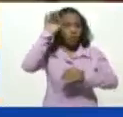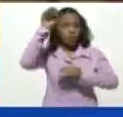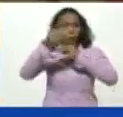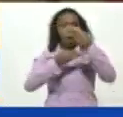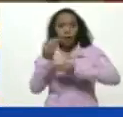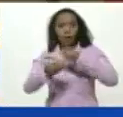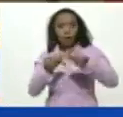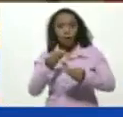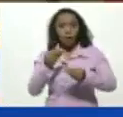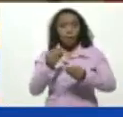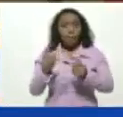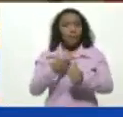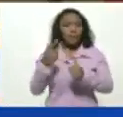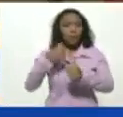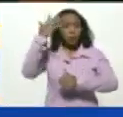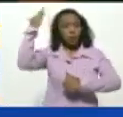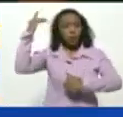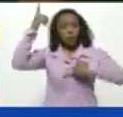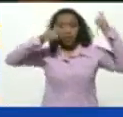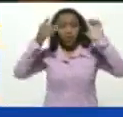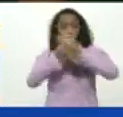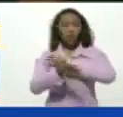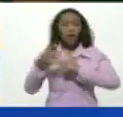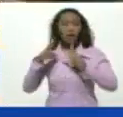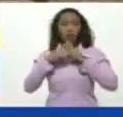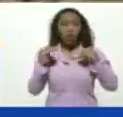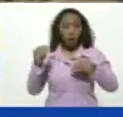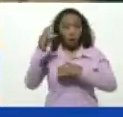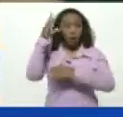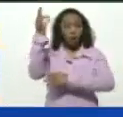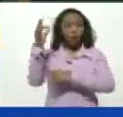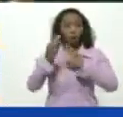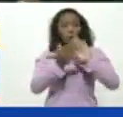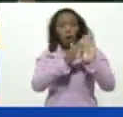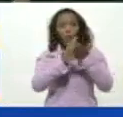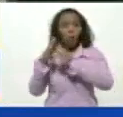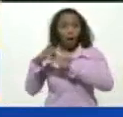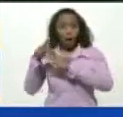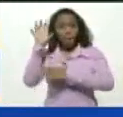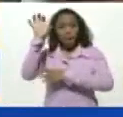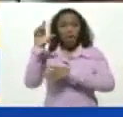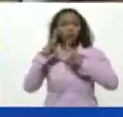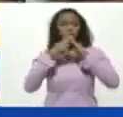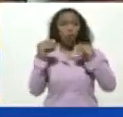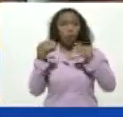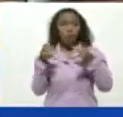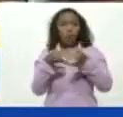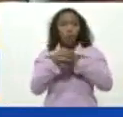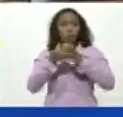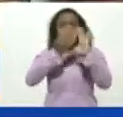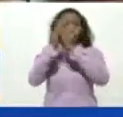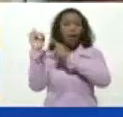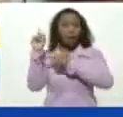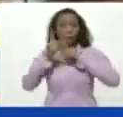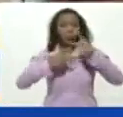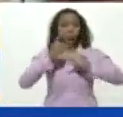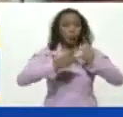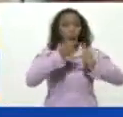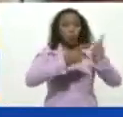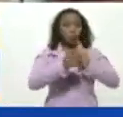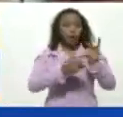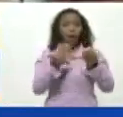comandante Chávez es que todos los consejos comunales del país, todas las comunas del país fueran productivos.